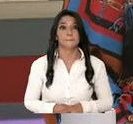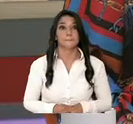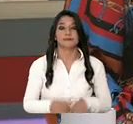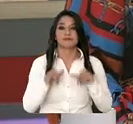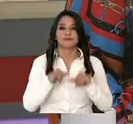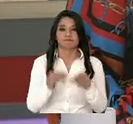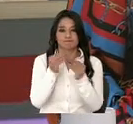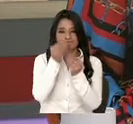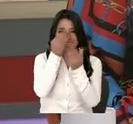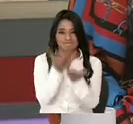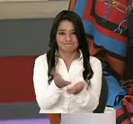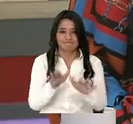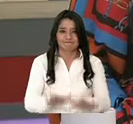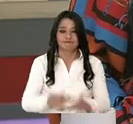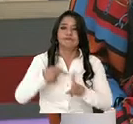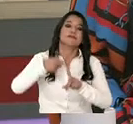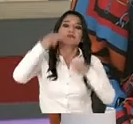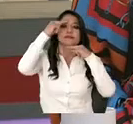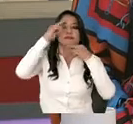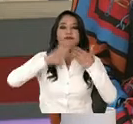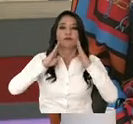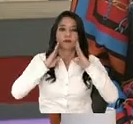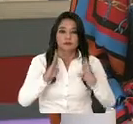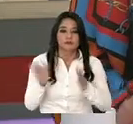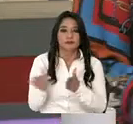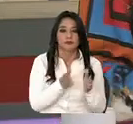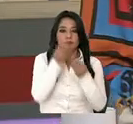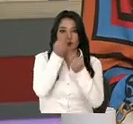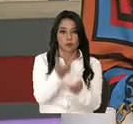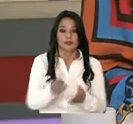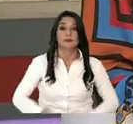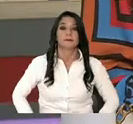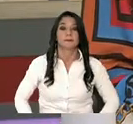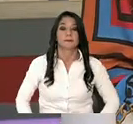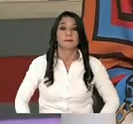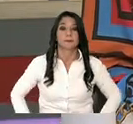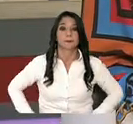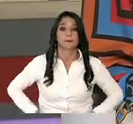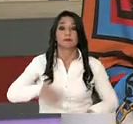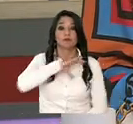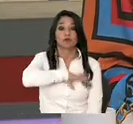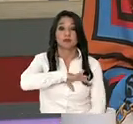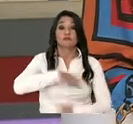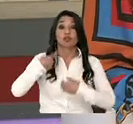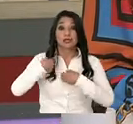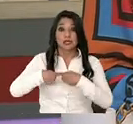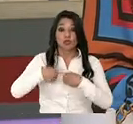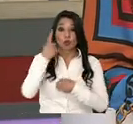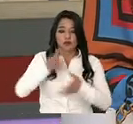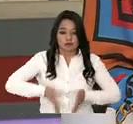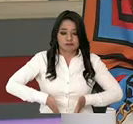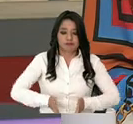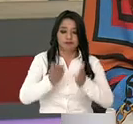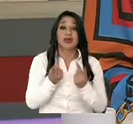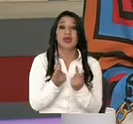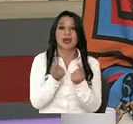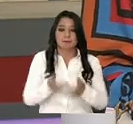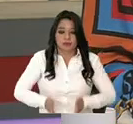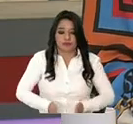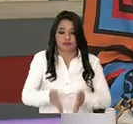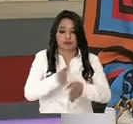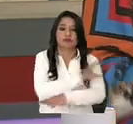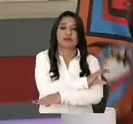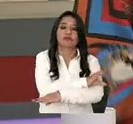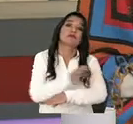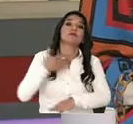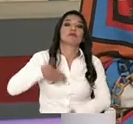Seguimos con más información en este, el primer noticiero de la comunidad. Les contamos que el municipio de Quito implementará un carril express en un tramo de la avenida Simón